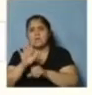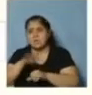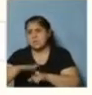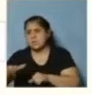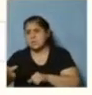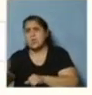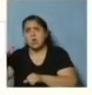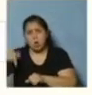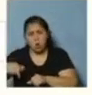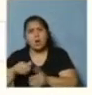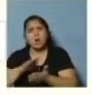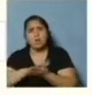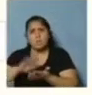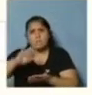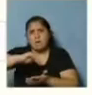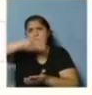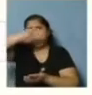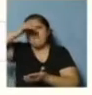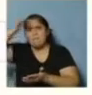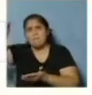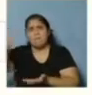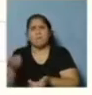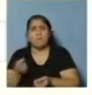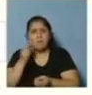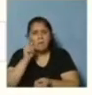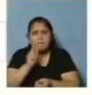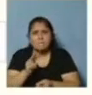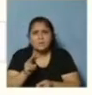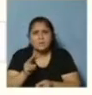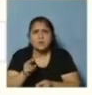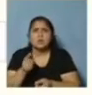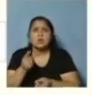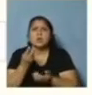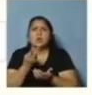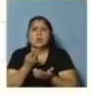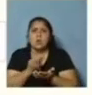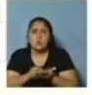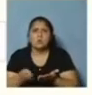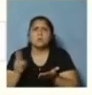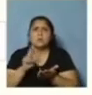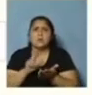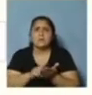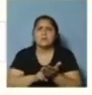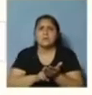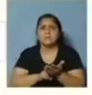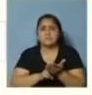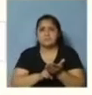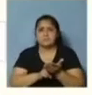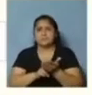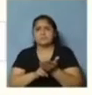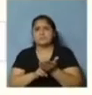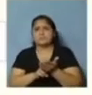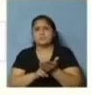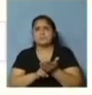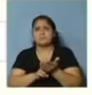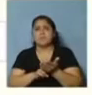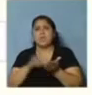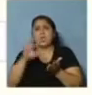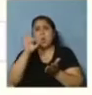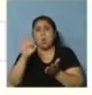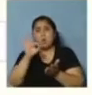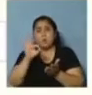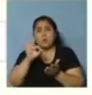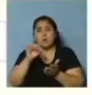esta nueva ola y seguramente relacionada con esta nueva cepa Omicron, realmente se ha visto un